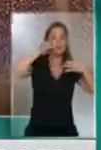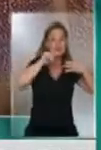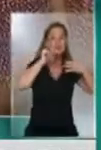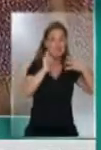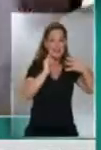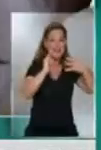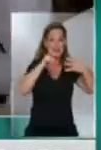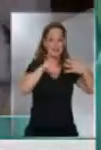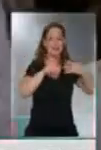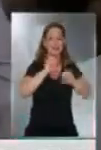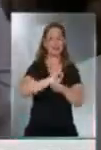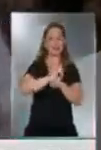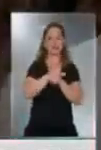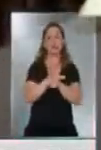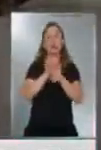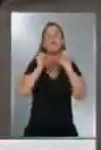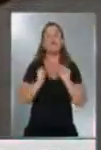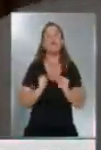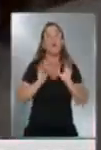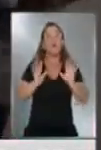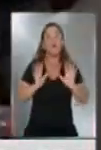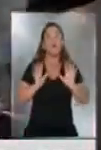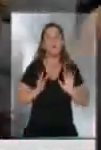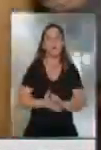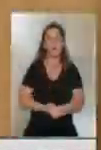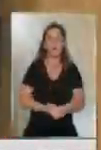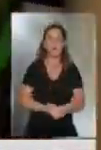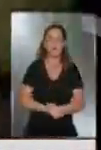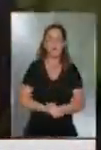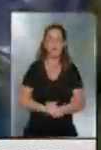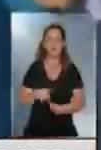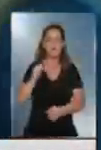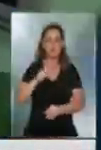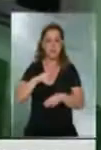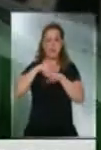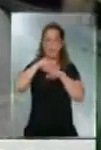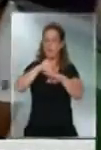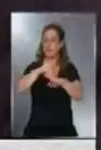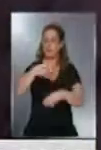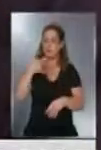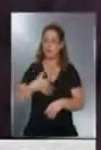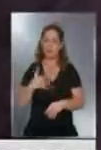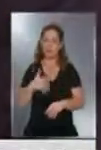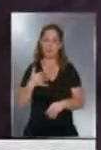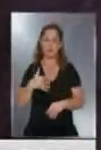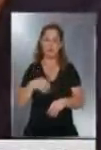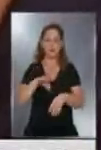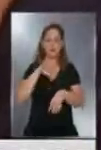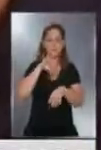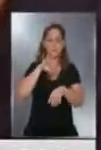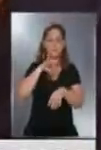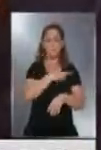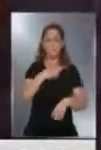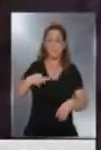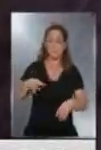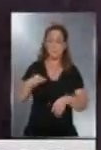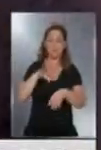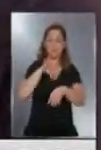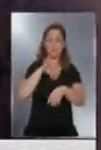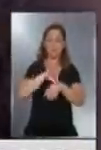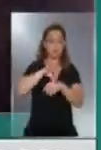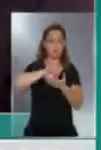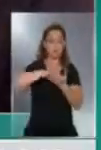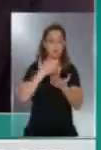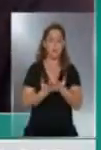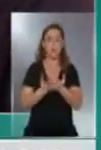completamente. Muchas gracias. Quiero preguntarle, doctor, porque hoy se hizo un importante anuncio y usted nos puede aclarar estas dudas, porque el ministro de Ciencia adelantó que se está trabajando en el